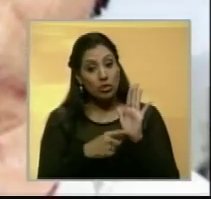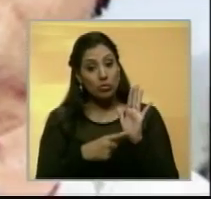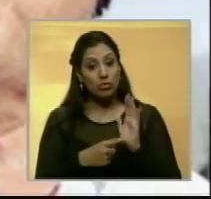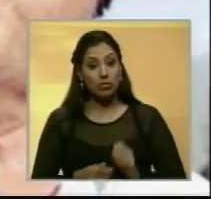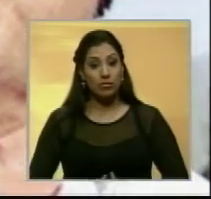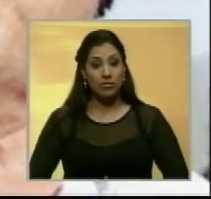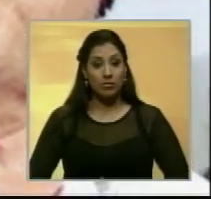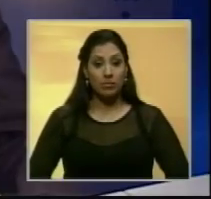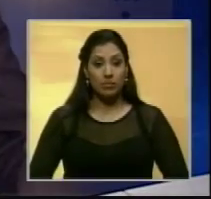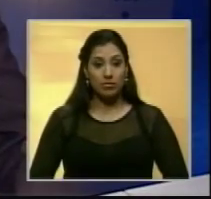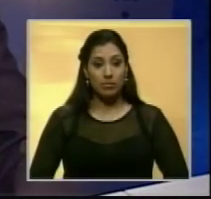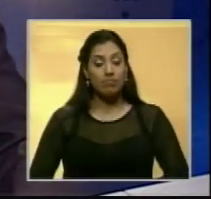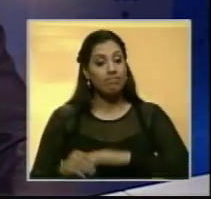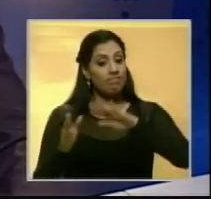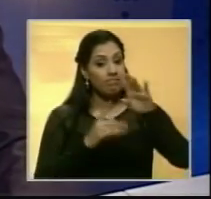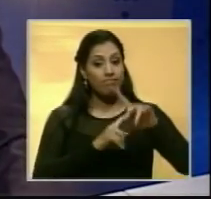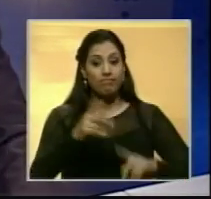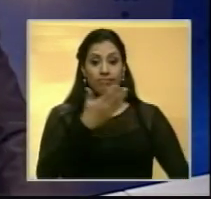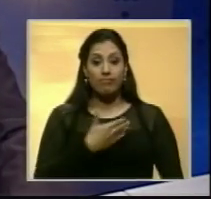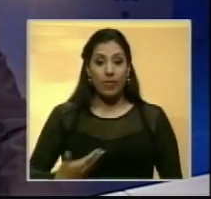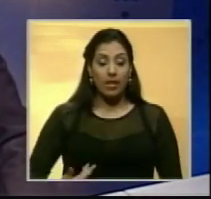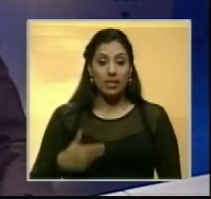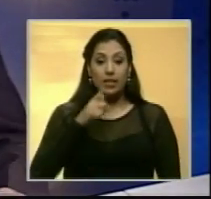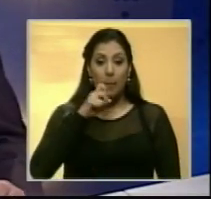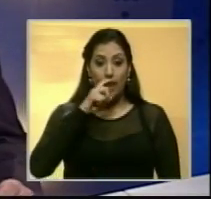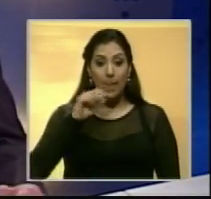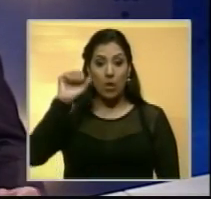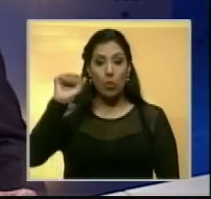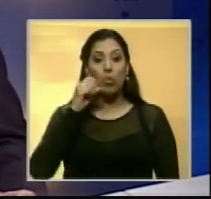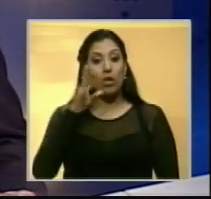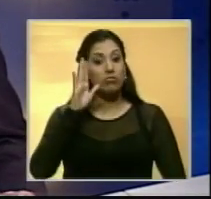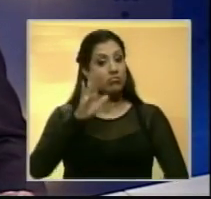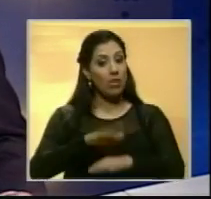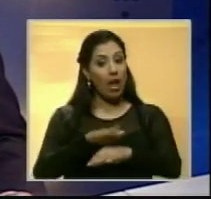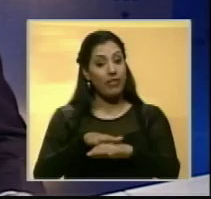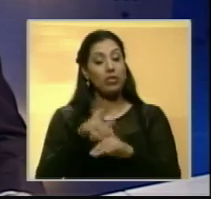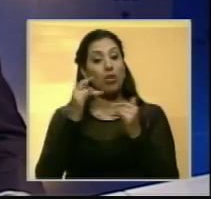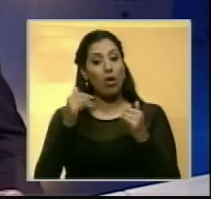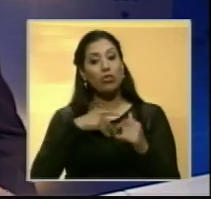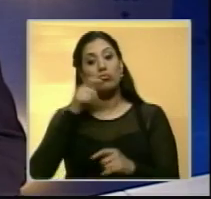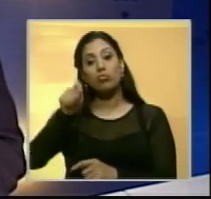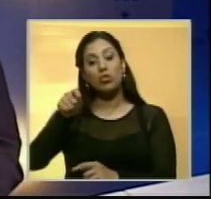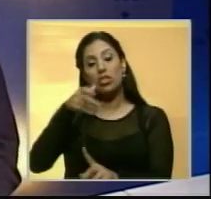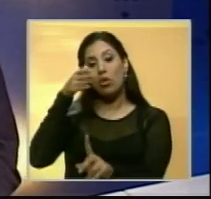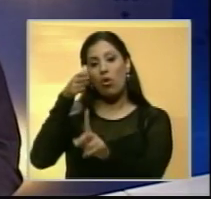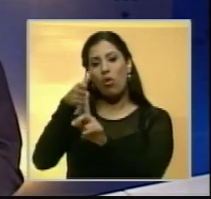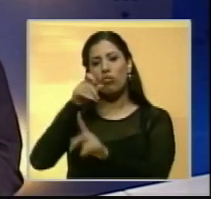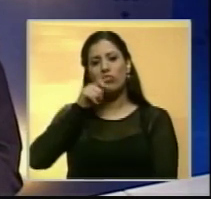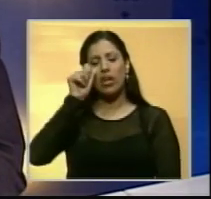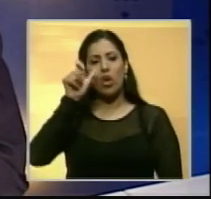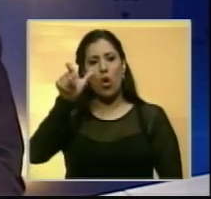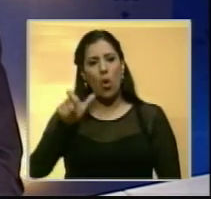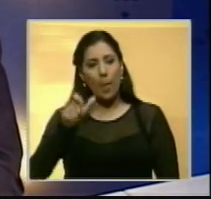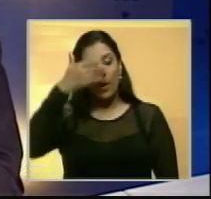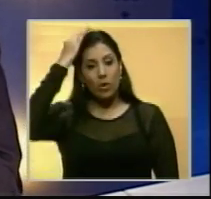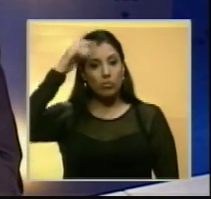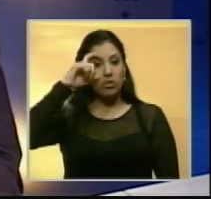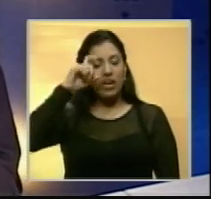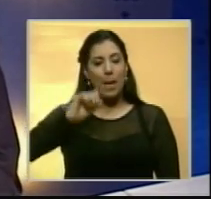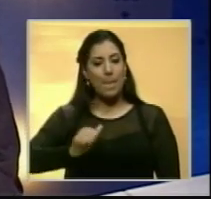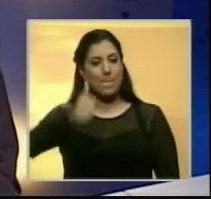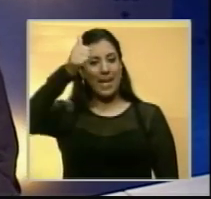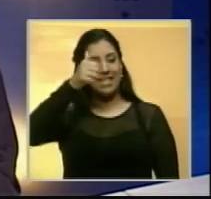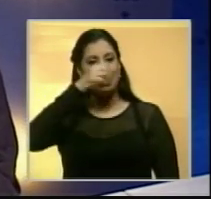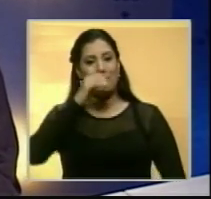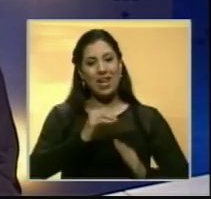Viena. El presidente de la República, Nicolás Maduro, advirtió que actuará jurídicamente contra Henry Ramos Ayub, máximo líder